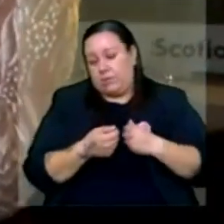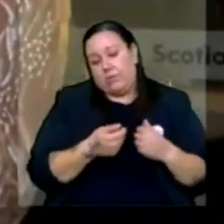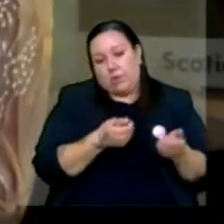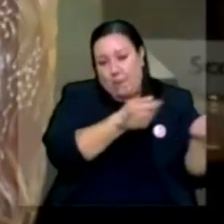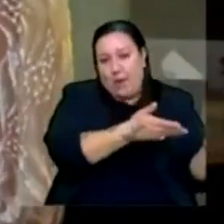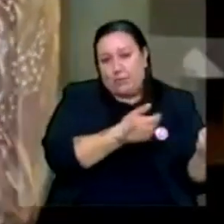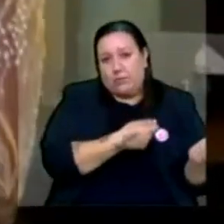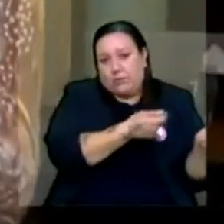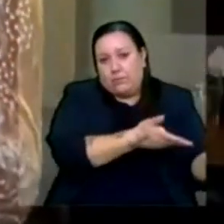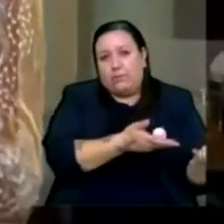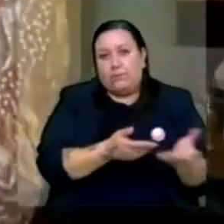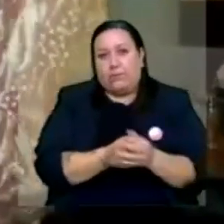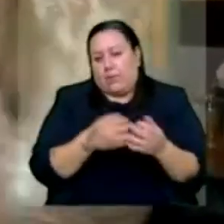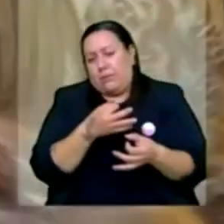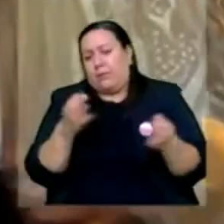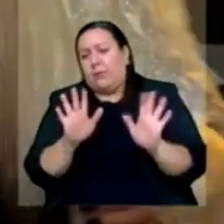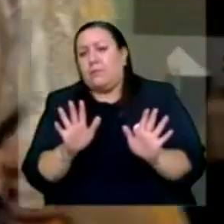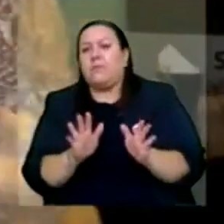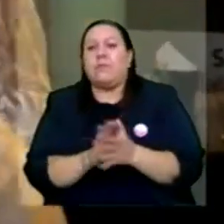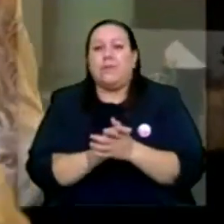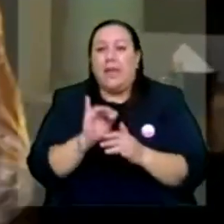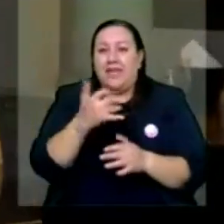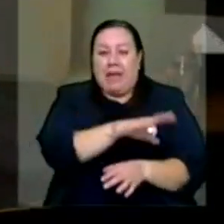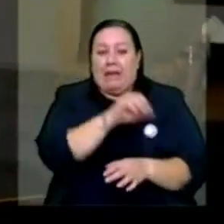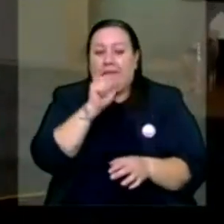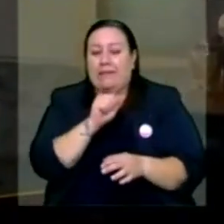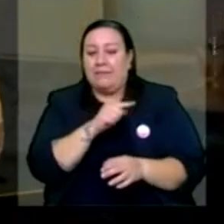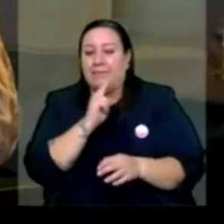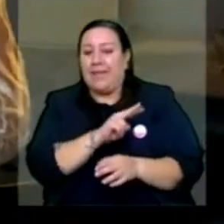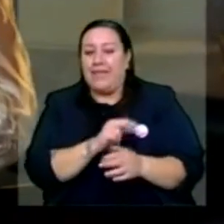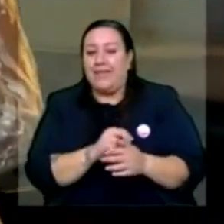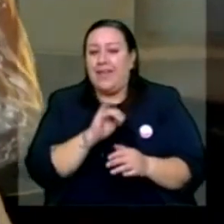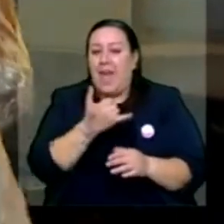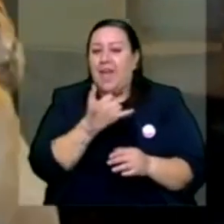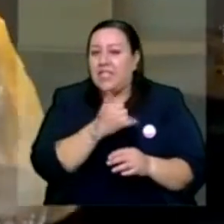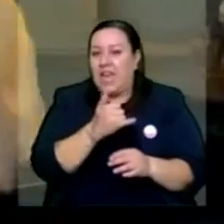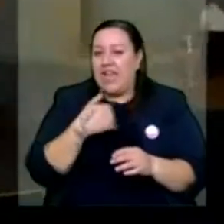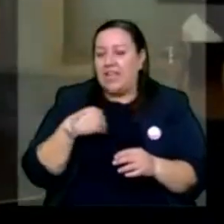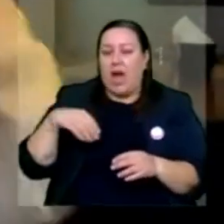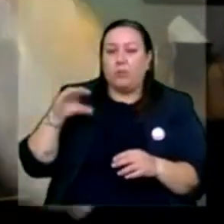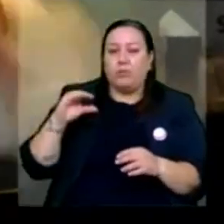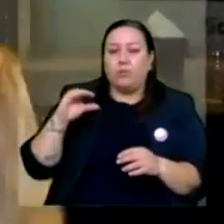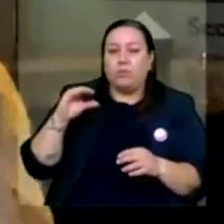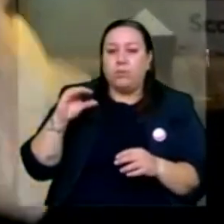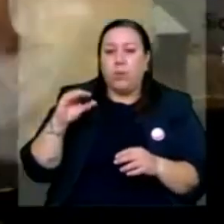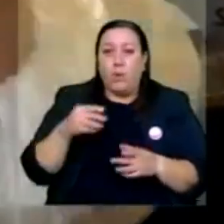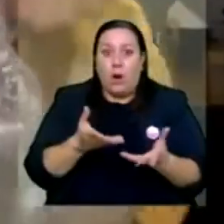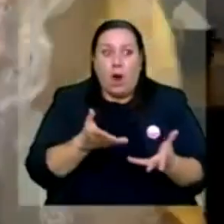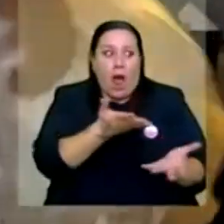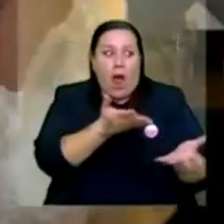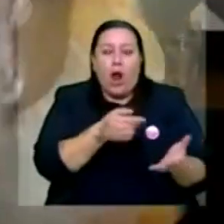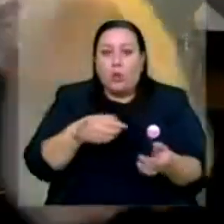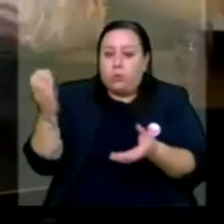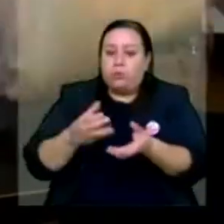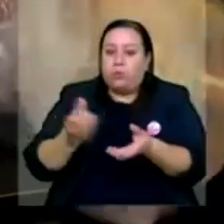Joaquín. Perfecto. Mira, ya lo agarró, fíjate. Ya tengo acá el mazo conmigo. Muy bien. Joaquín, mezclalas. Sacale